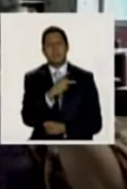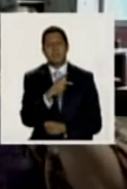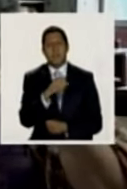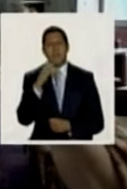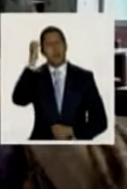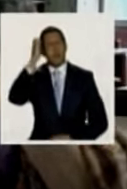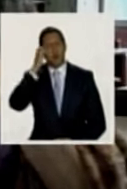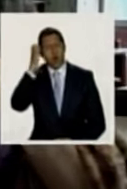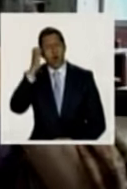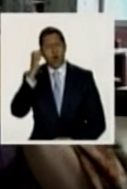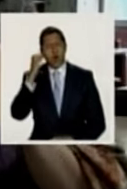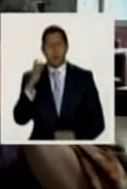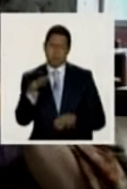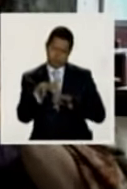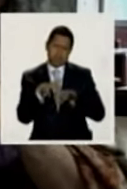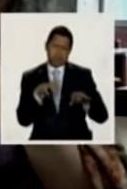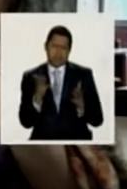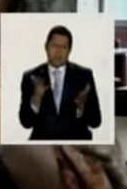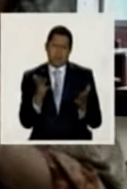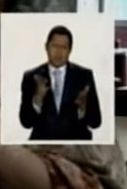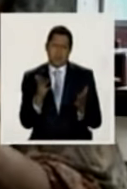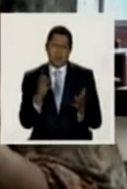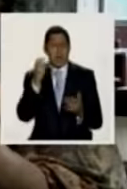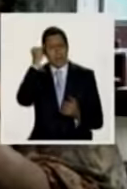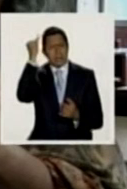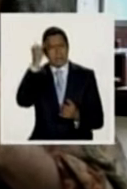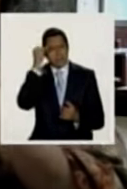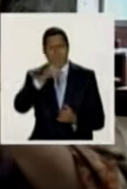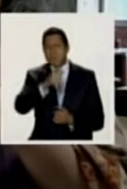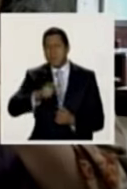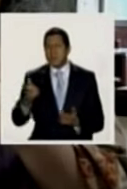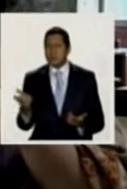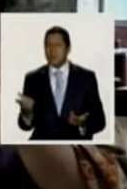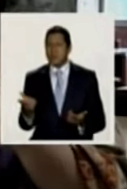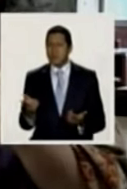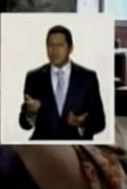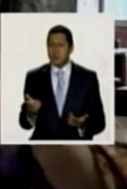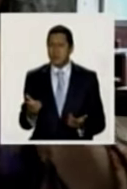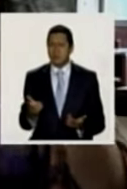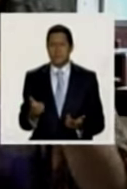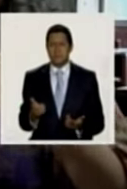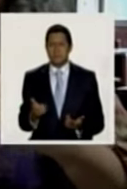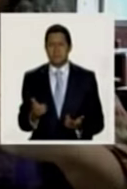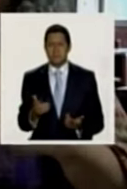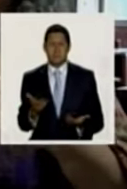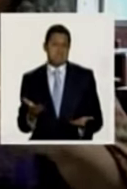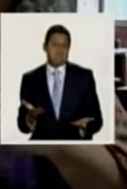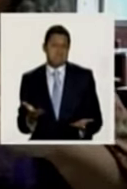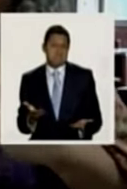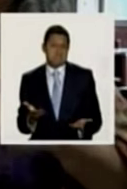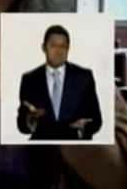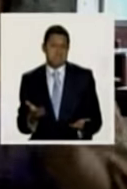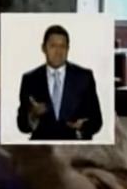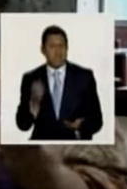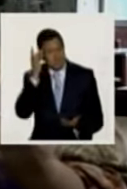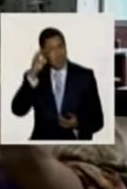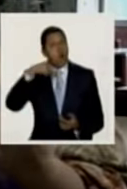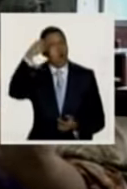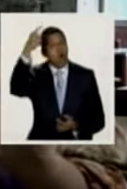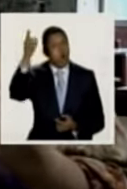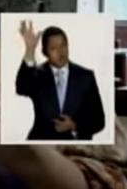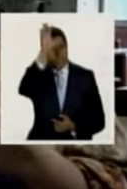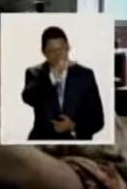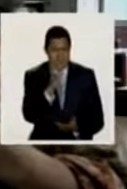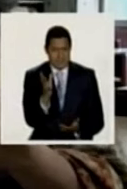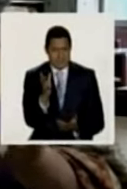parte europea. En términos generales, nuestro intelectual era un intelectual creado afuera,